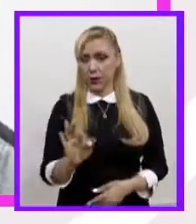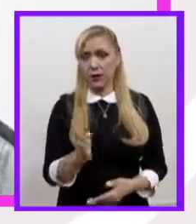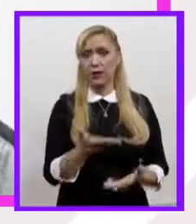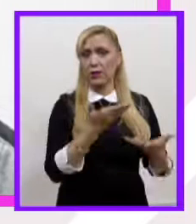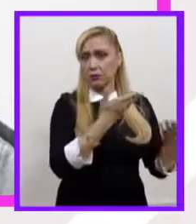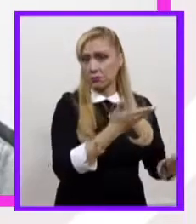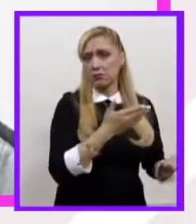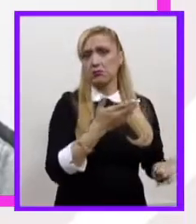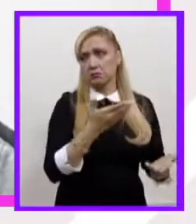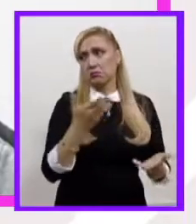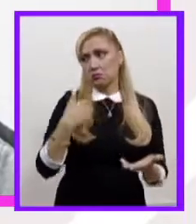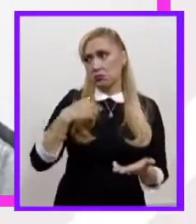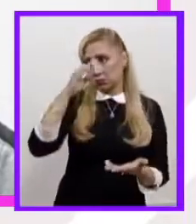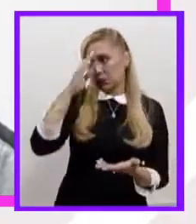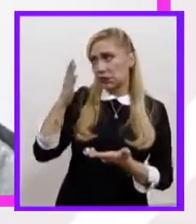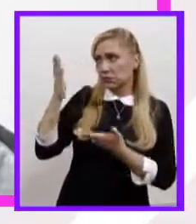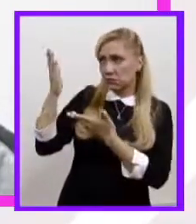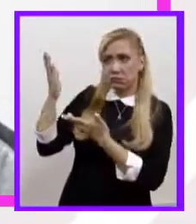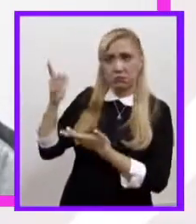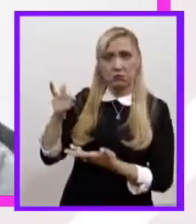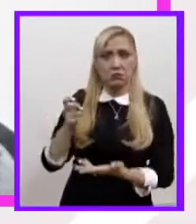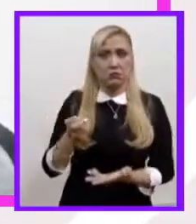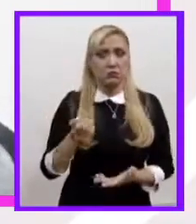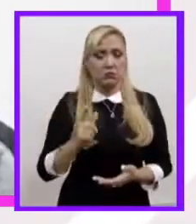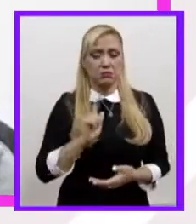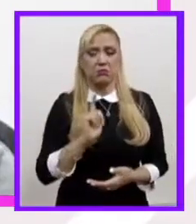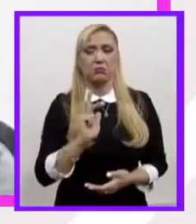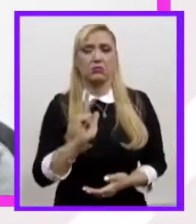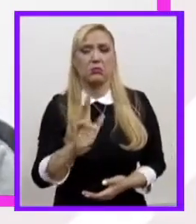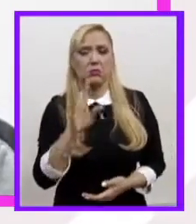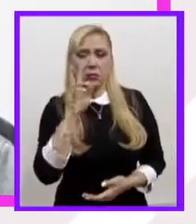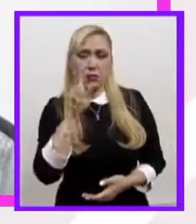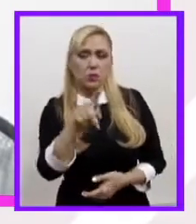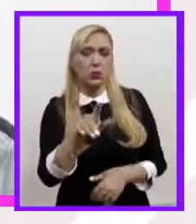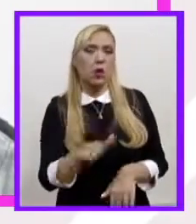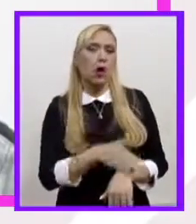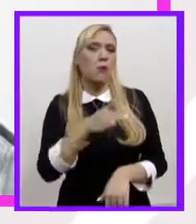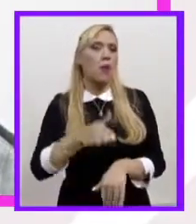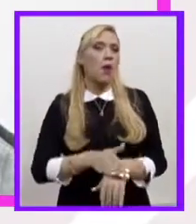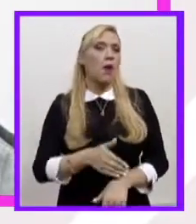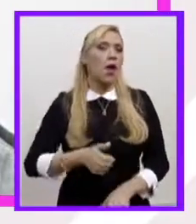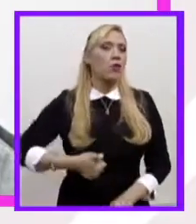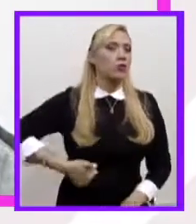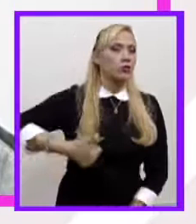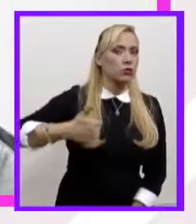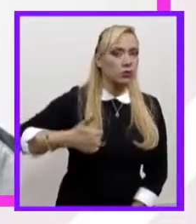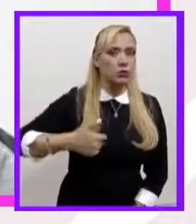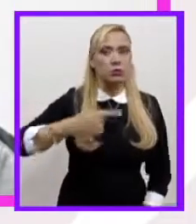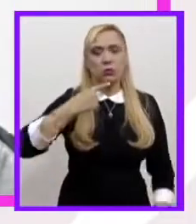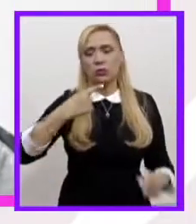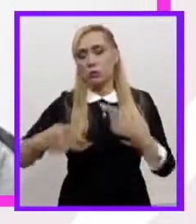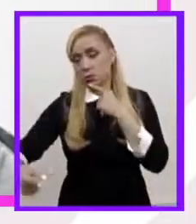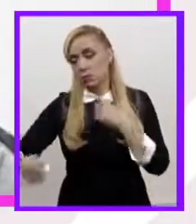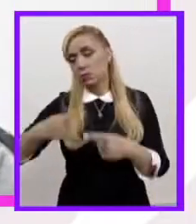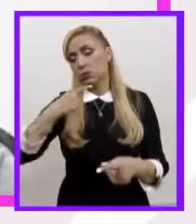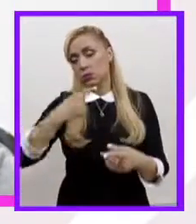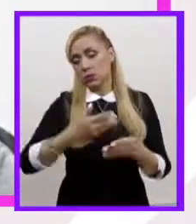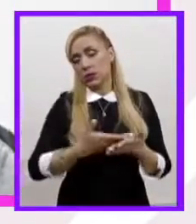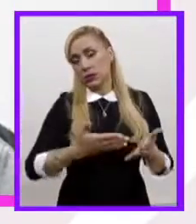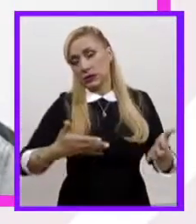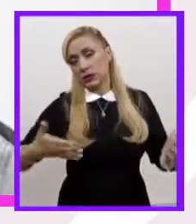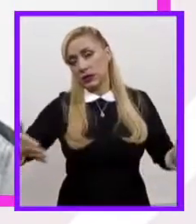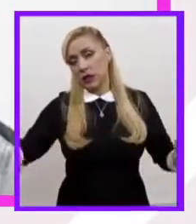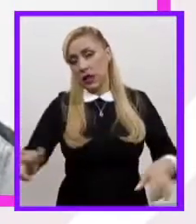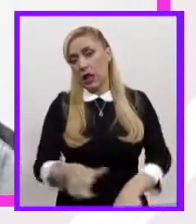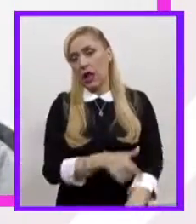reformas, que yo creo que en estos días estaremos viendo su aprobación. Es una discusión amplia, pero también es una